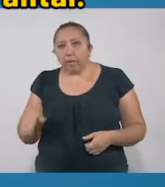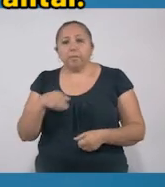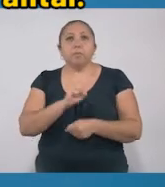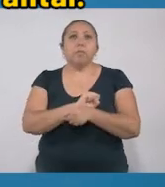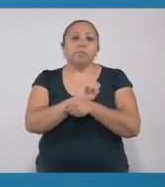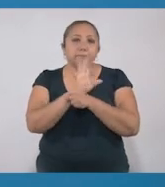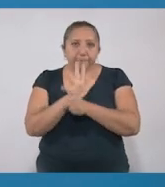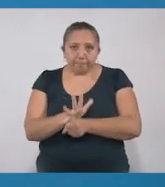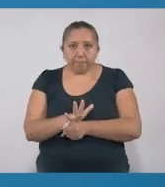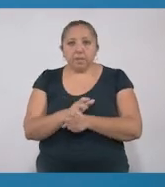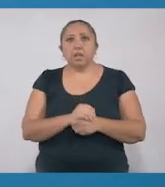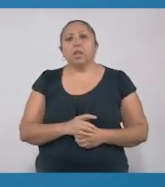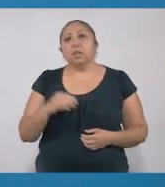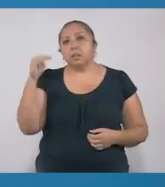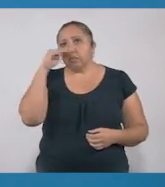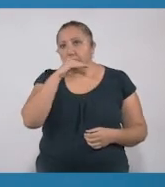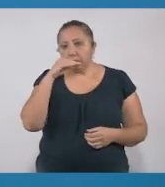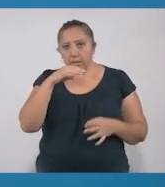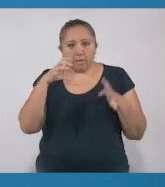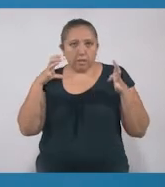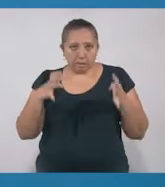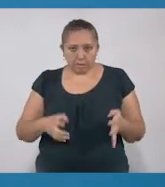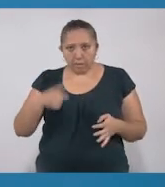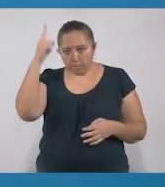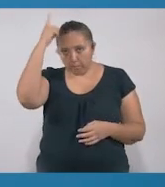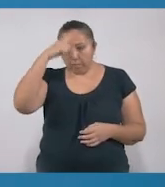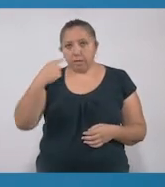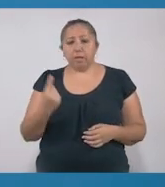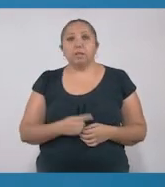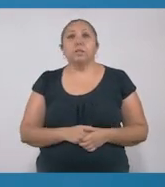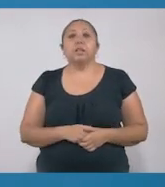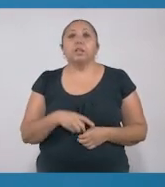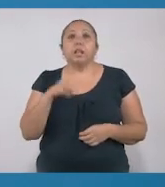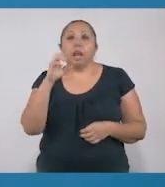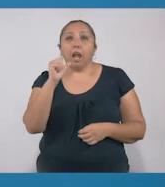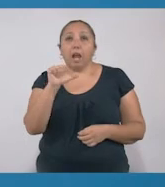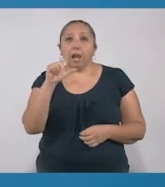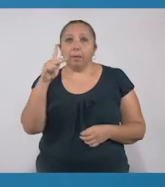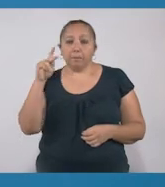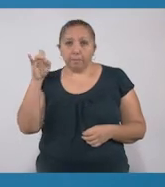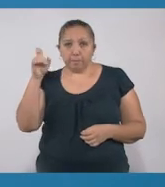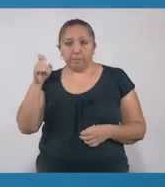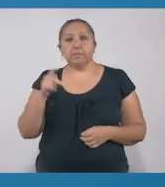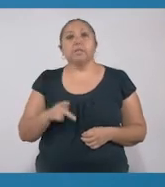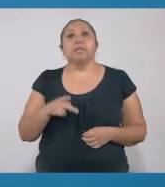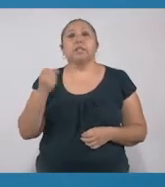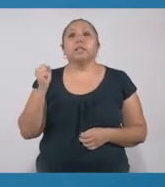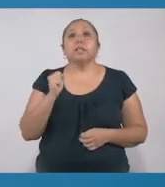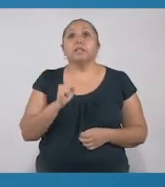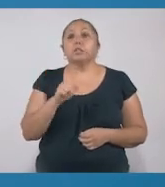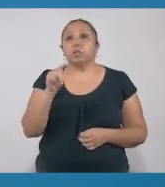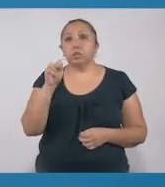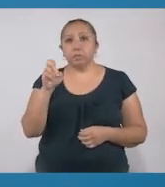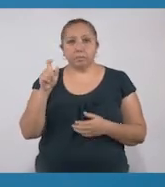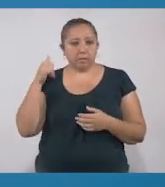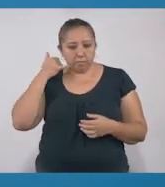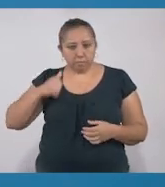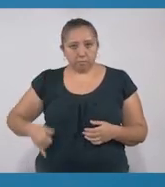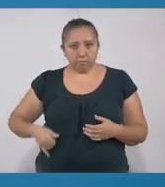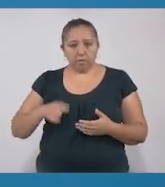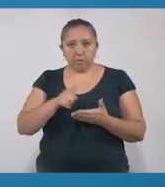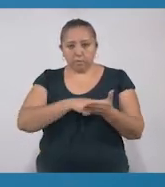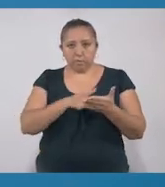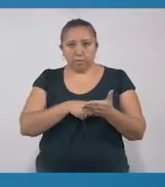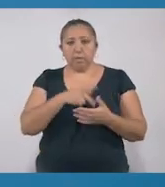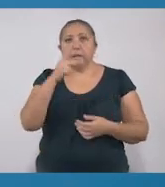de coronavirus. Es gratis y se encuentra disponible para su descarga en Apple Store para teléfonos iPhone y tabletas iPad y en